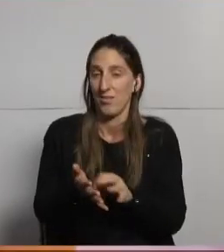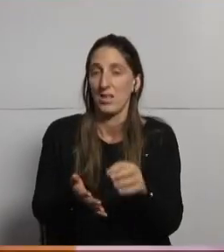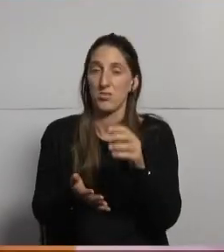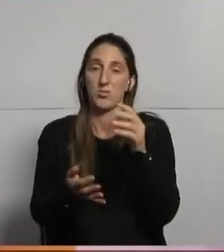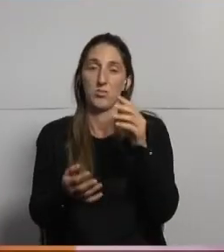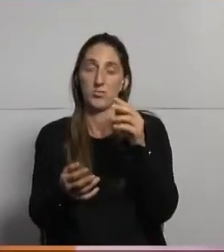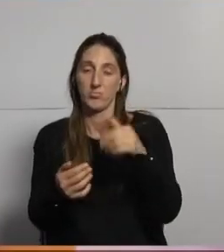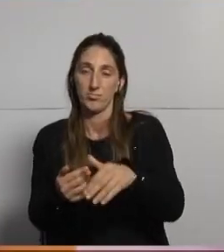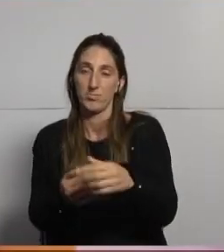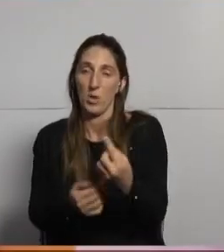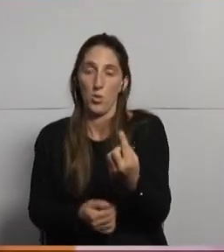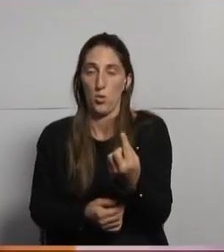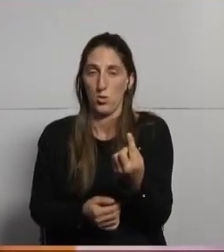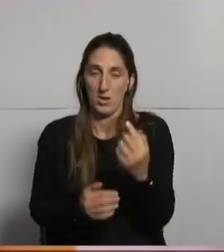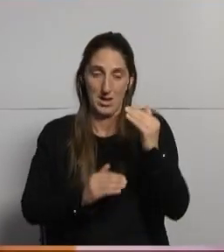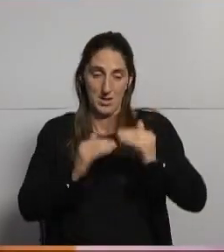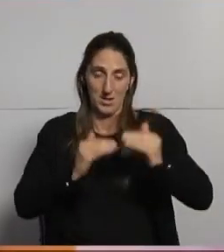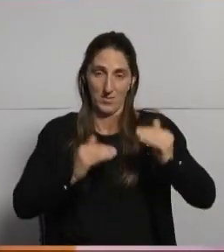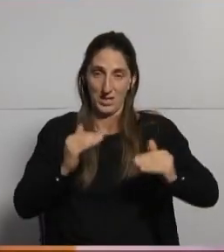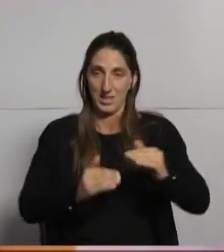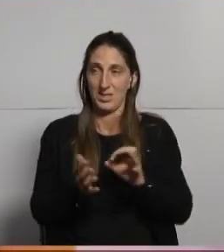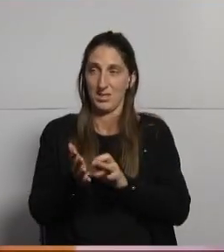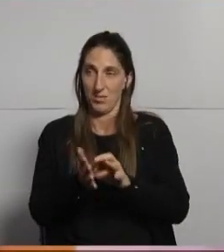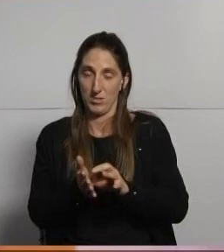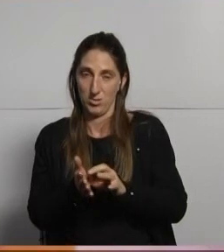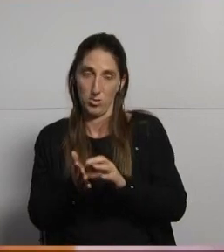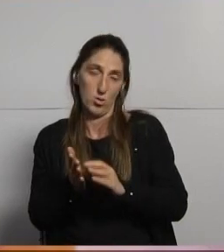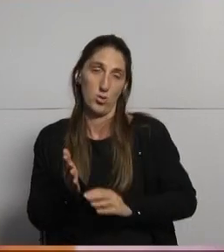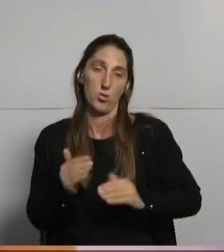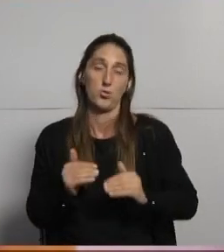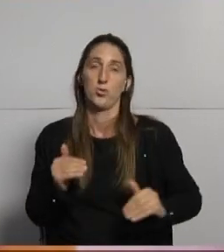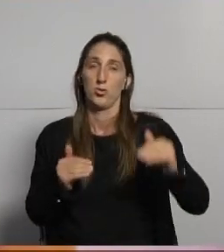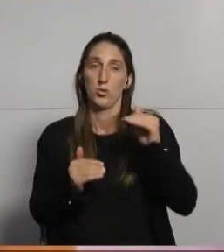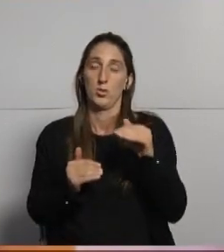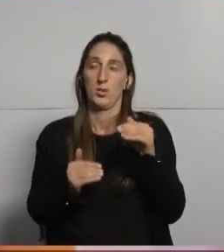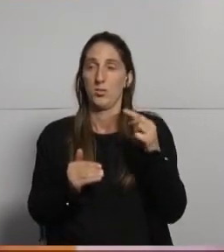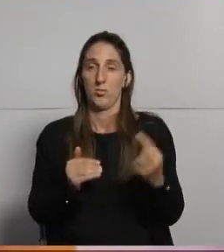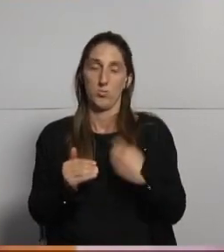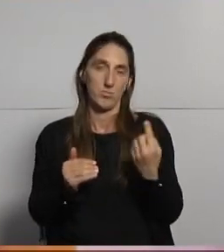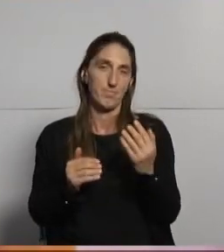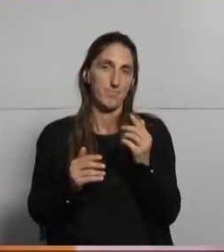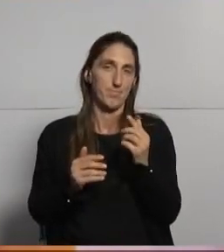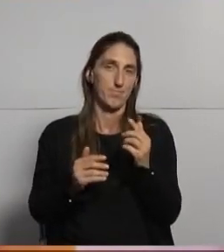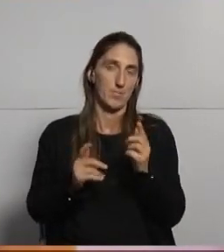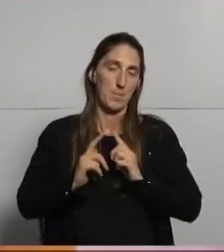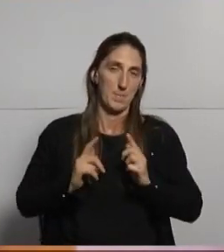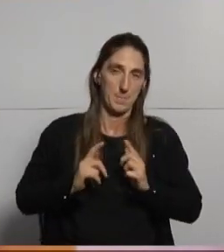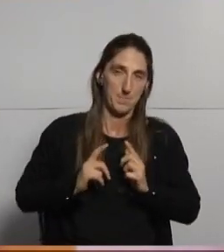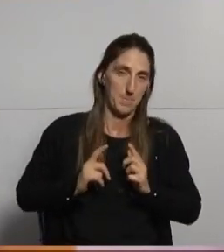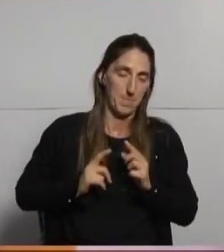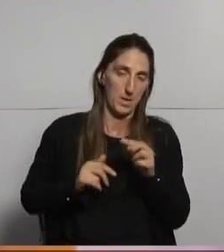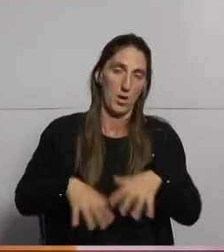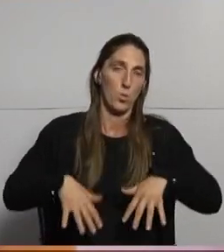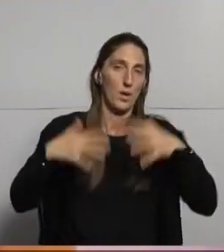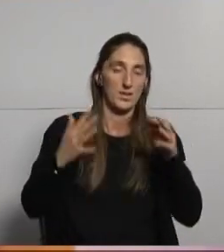tenemos pasa a ser una. Nuestros niveles de servicios suben y eso es lo que nosotros esperamos para cualquier tipo de servicio o producto que